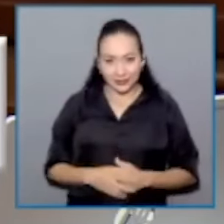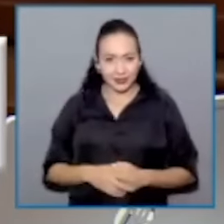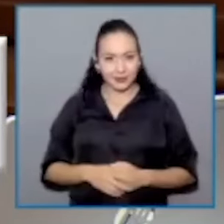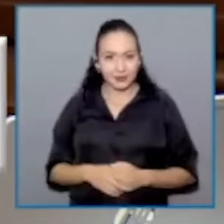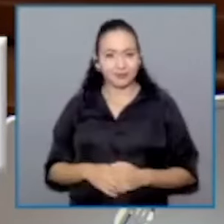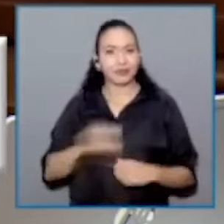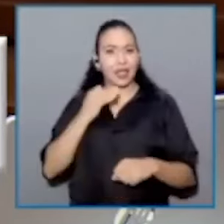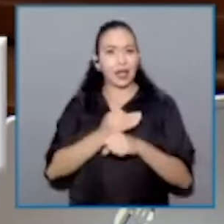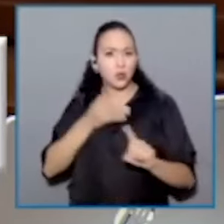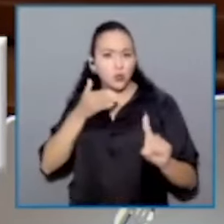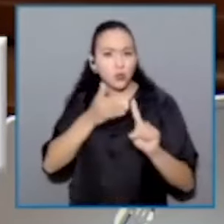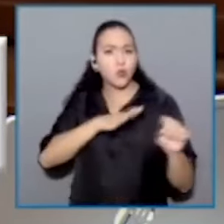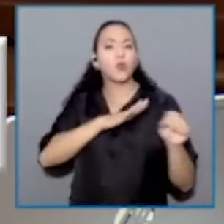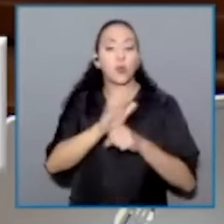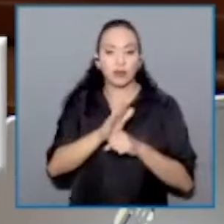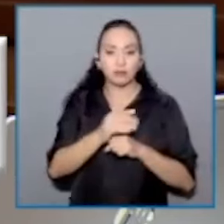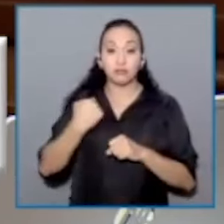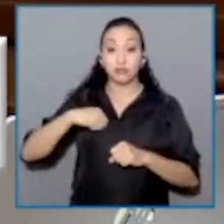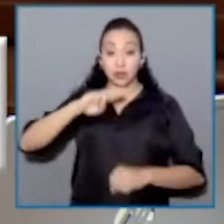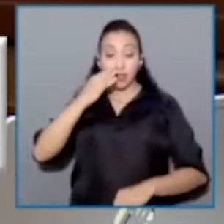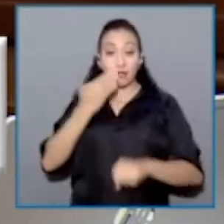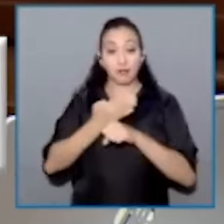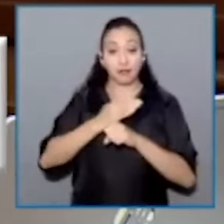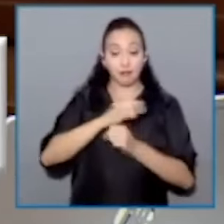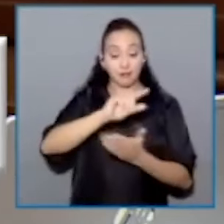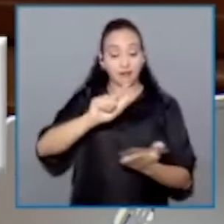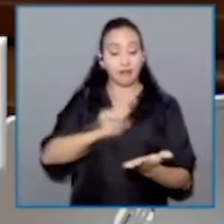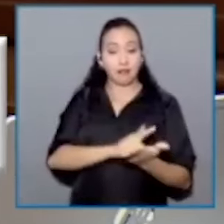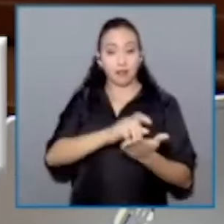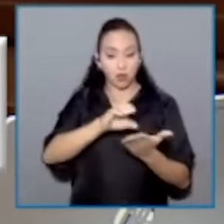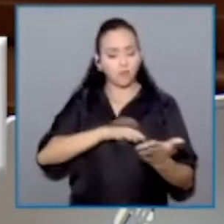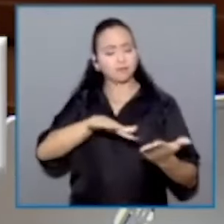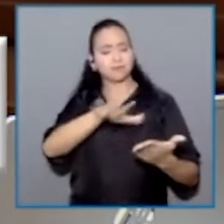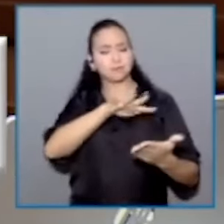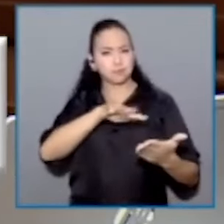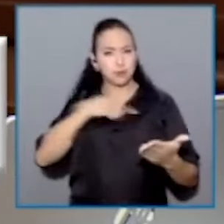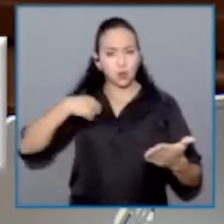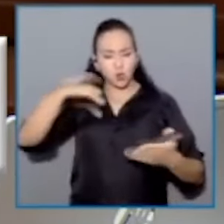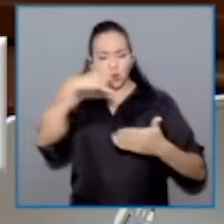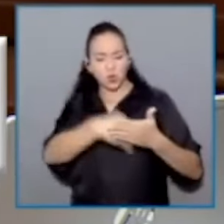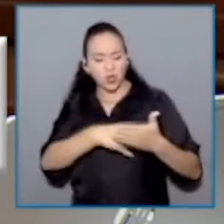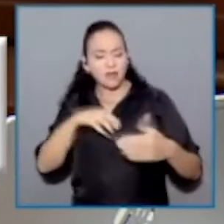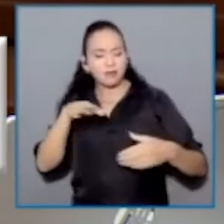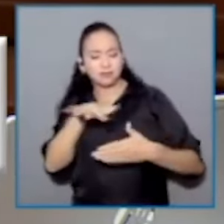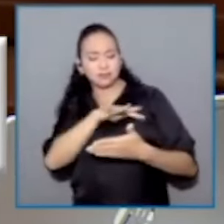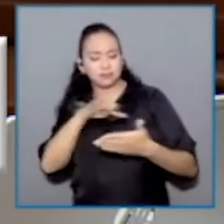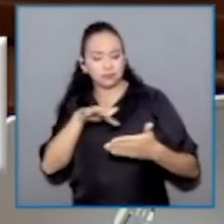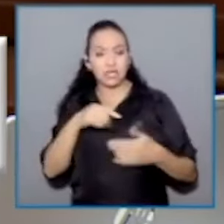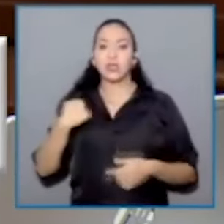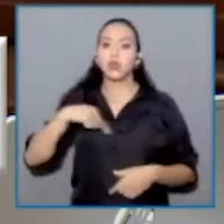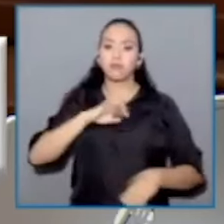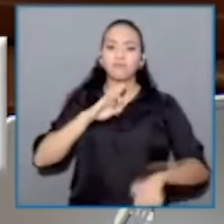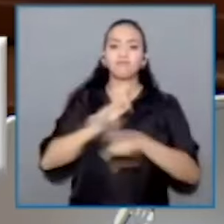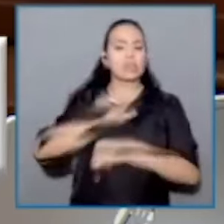la constitucionalidad de una reforma constitucional ha sido defendido, y defendido bien, y